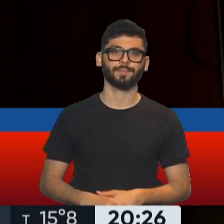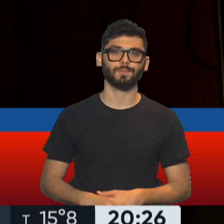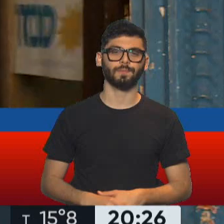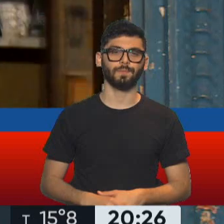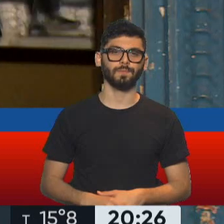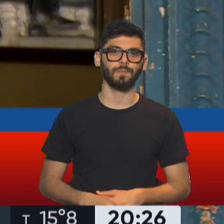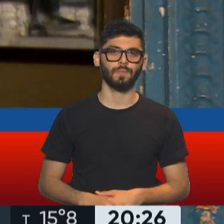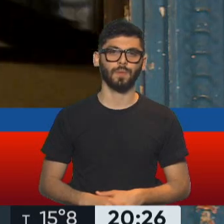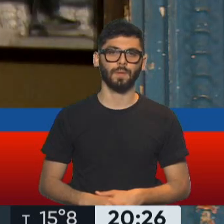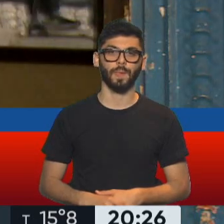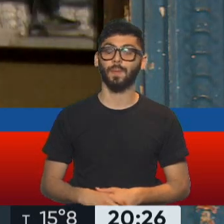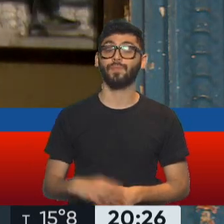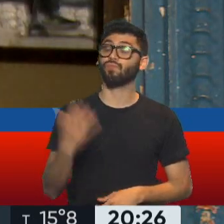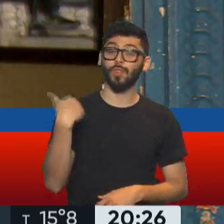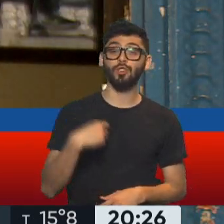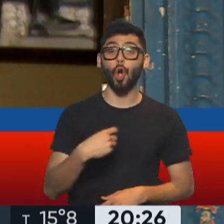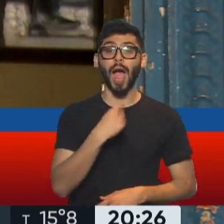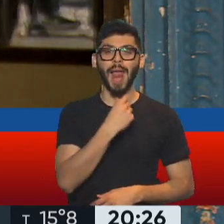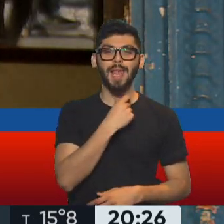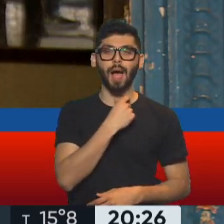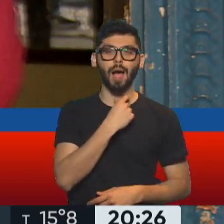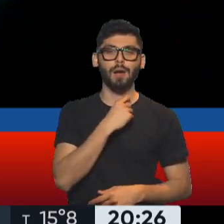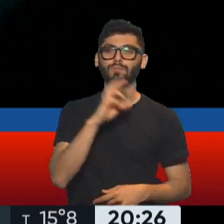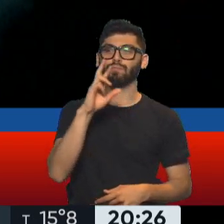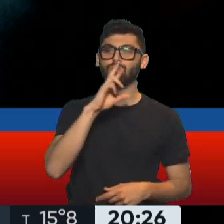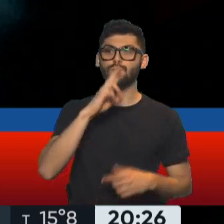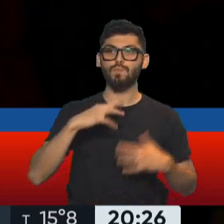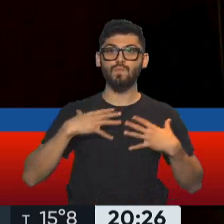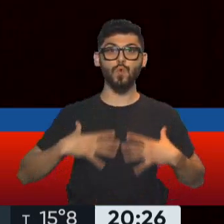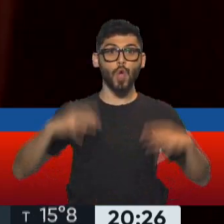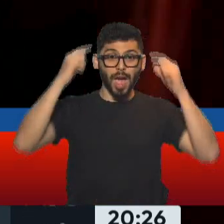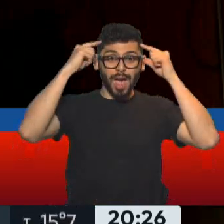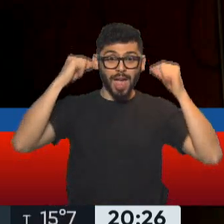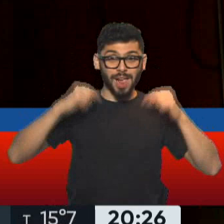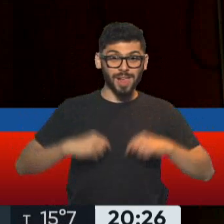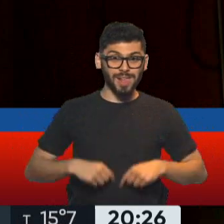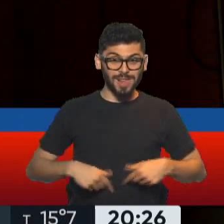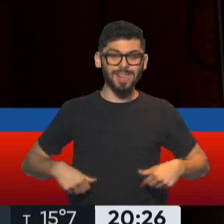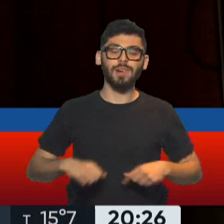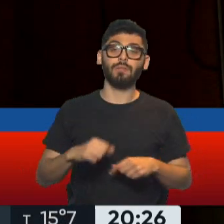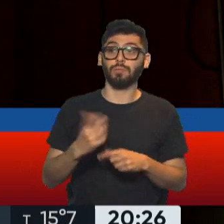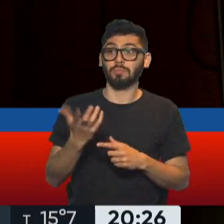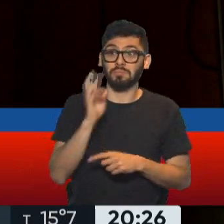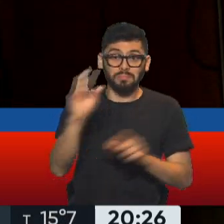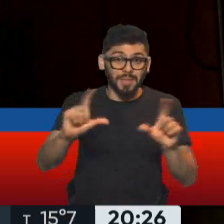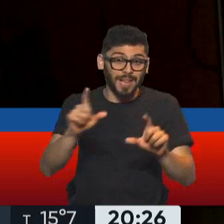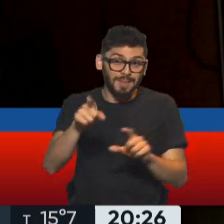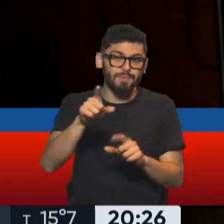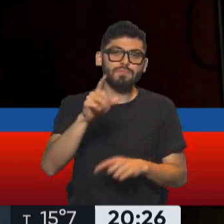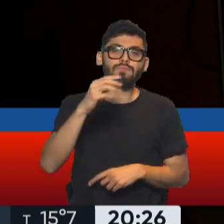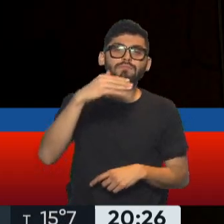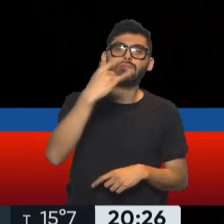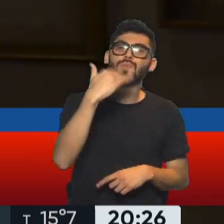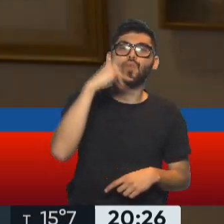Yo quería ser la Mujer Maravilla, porque crecí con esa serie, crecí con la Mujer Maravilla, con